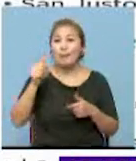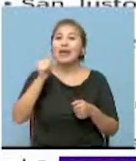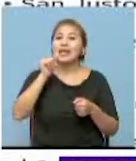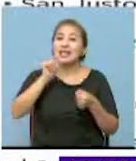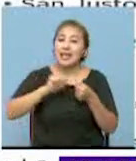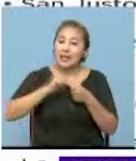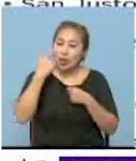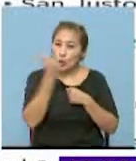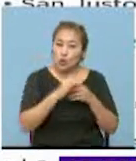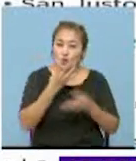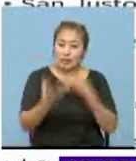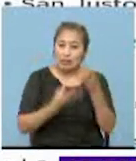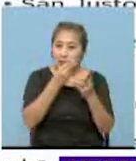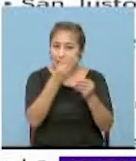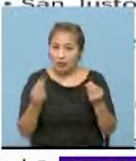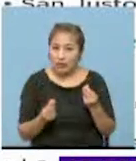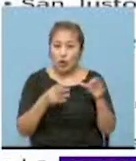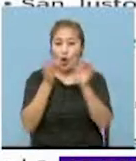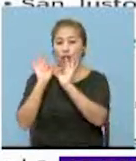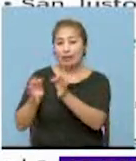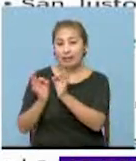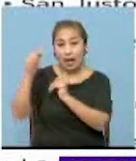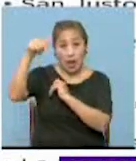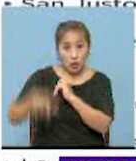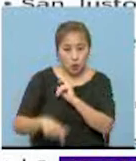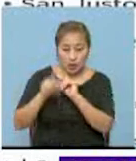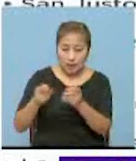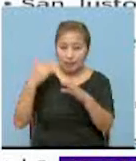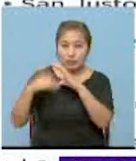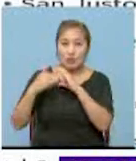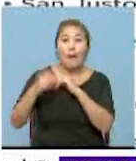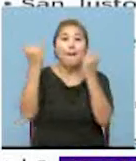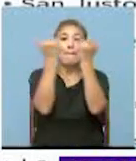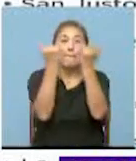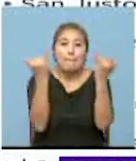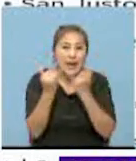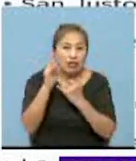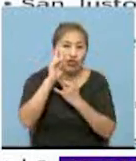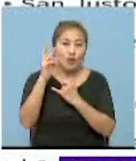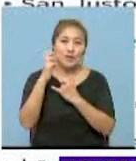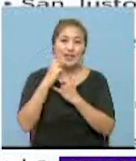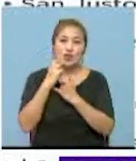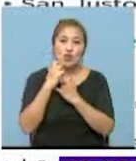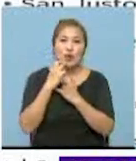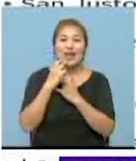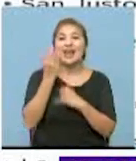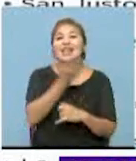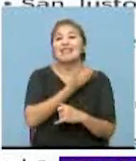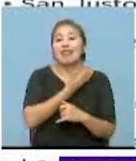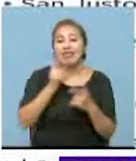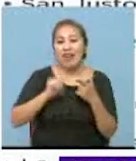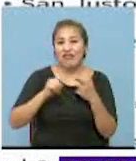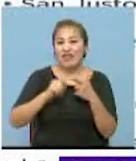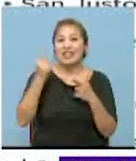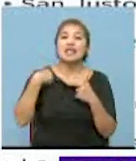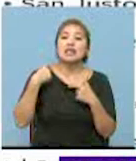Tierra del Fuego, Antártida e Islas del Atlántico Sur. En marzo del 2019, Rosario, Santa Fe, Concordia,